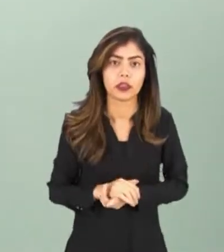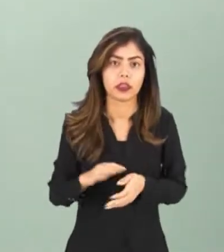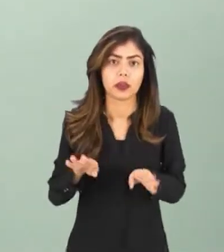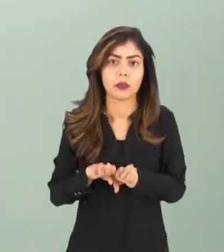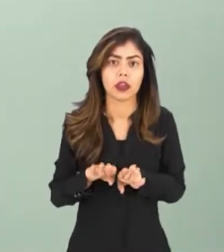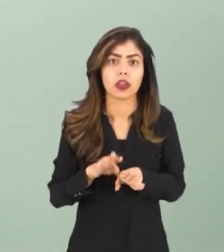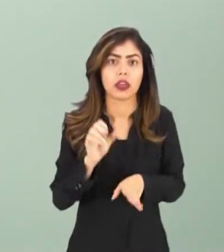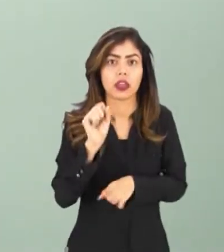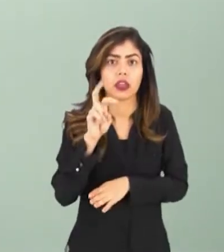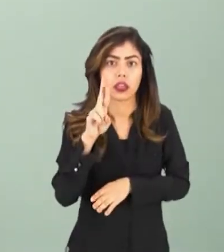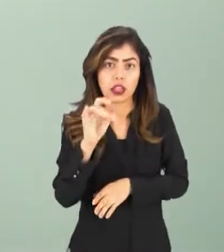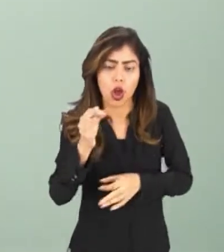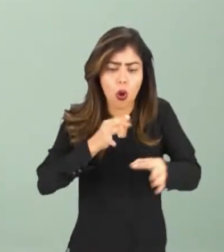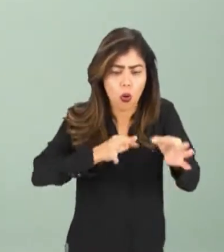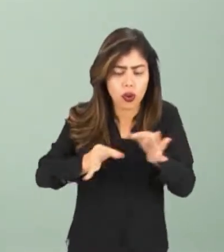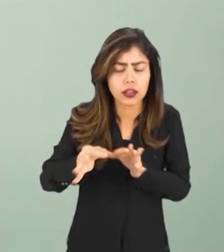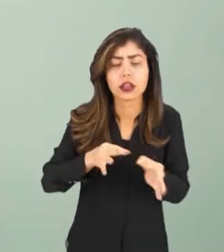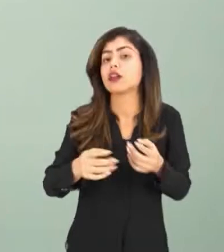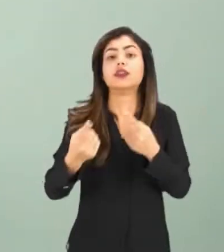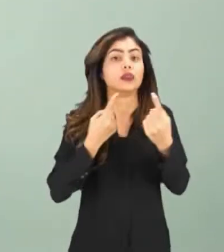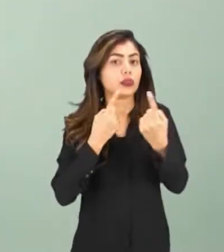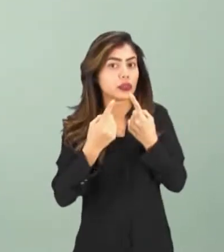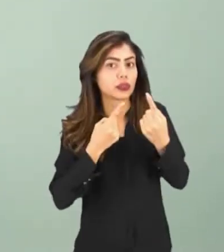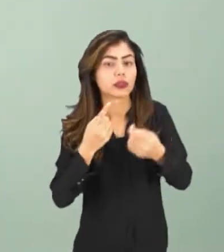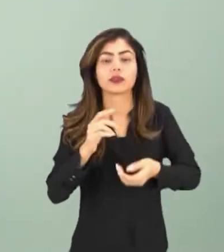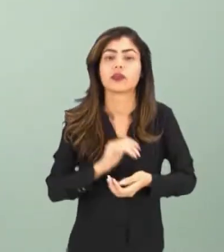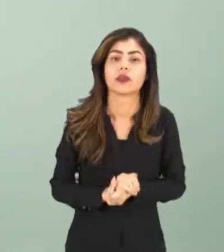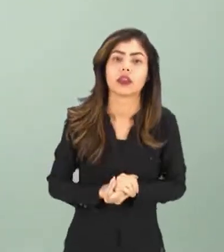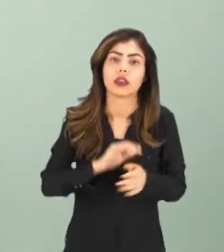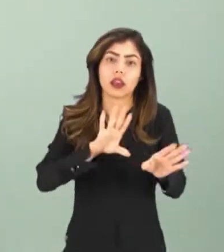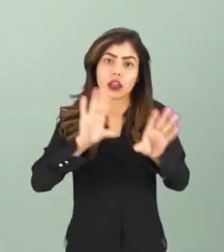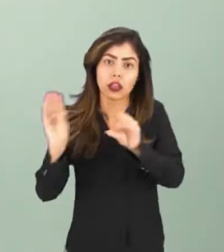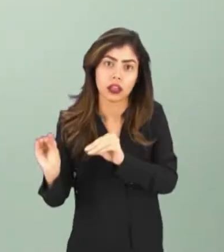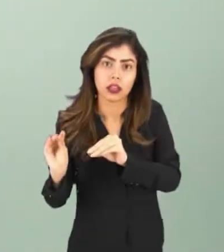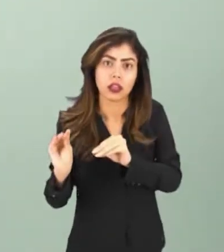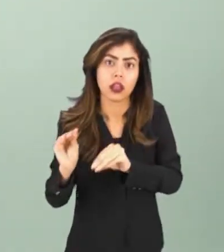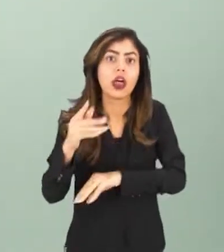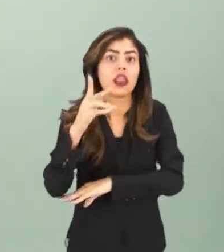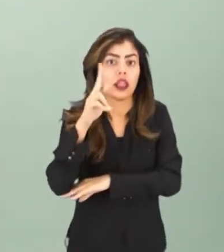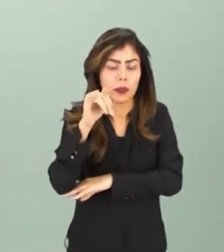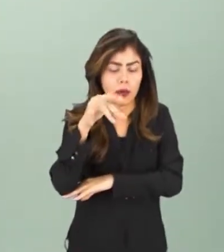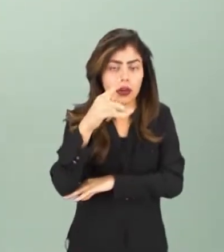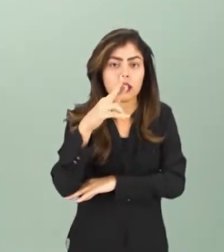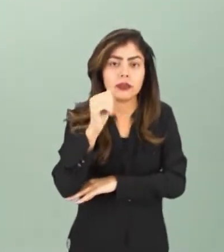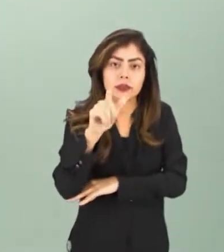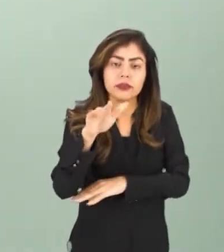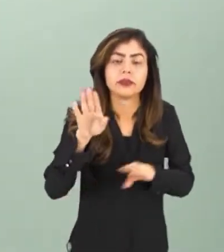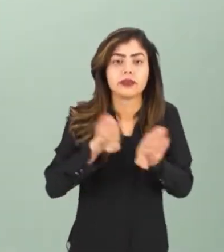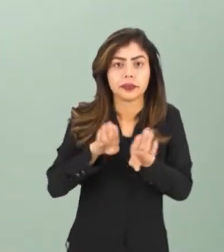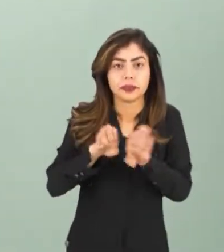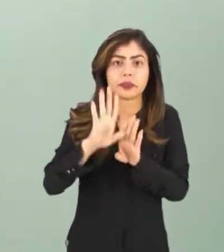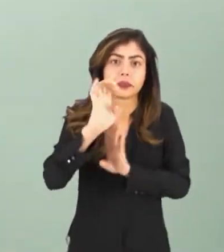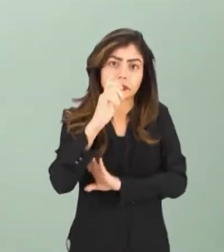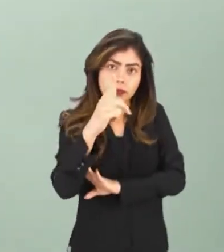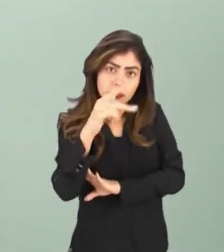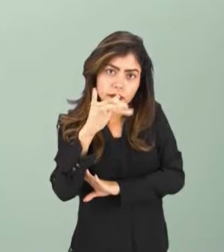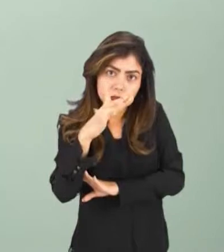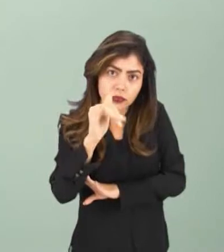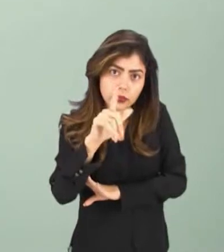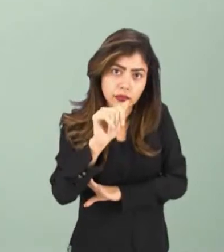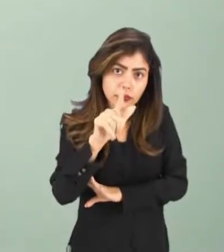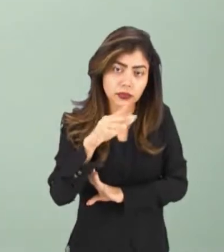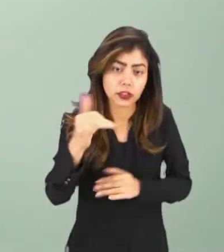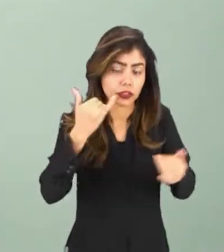también serio como organizador del discurso tanto de forma temporal y espacial y